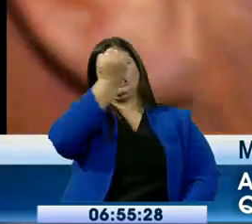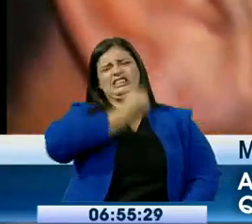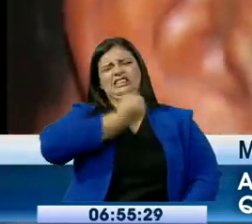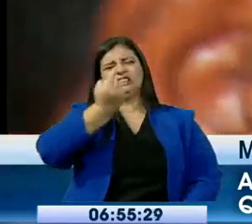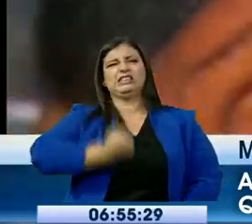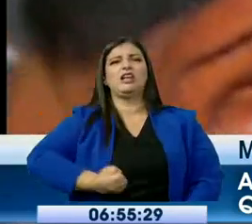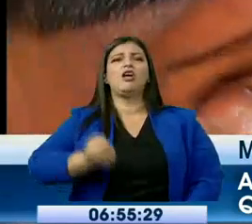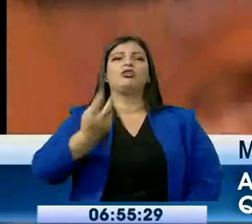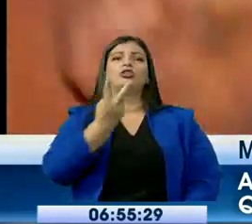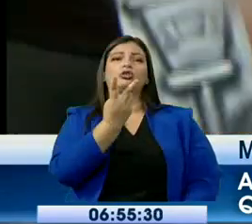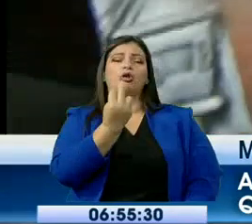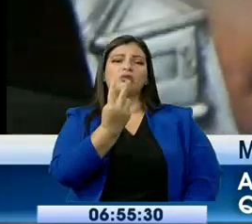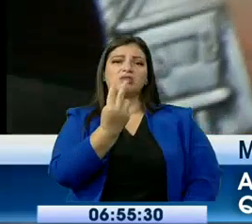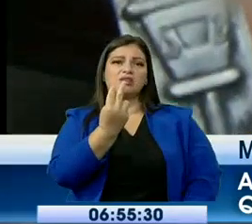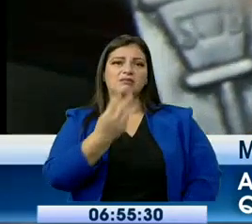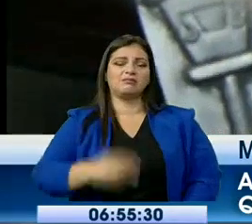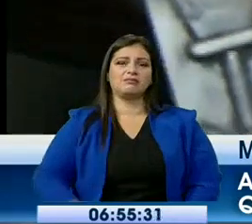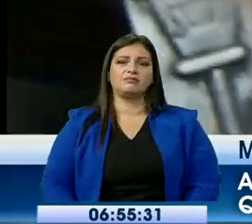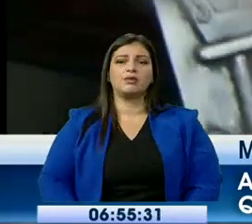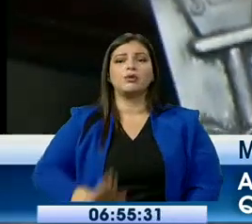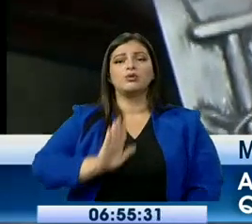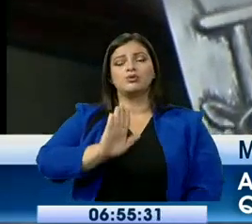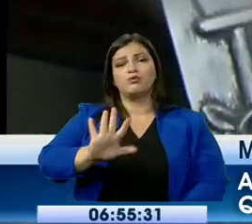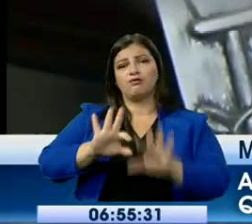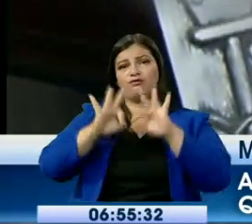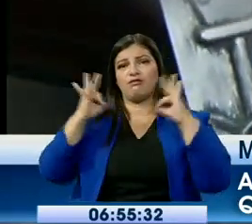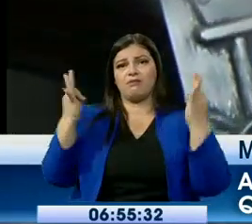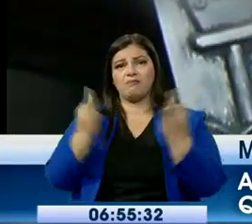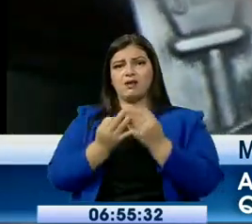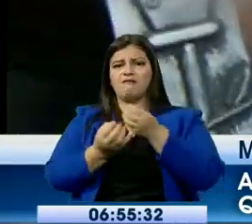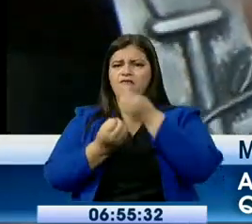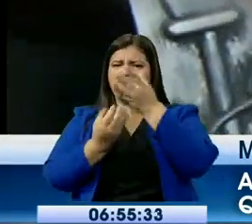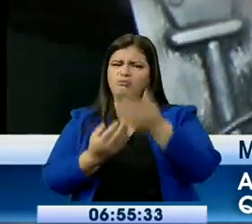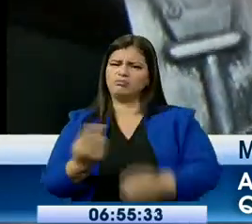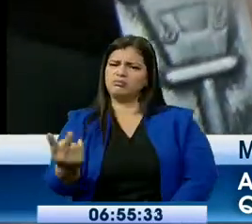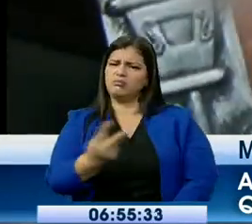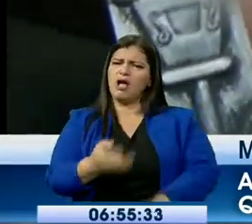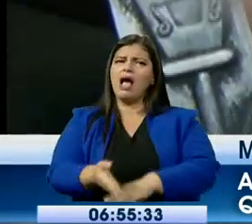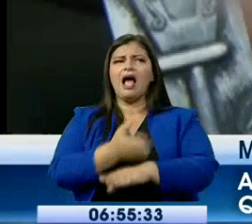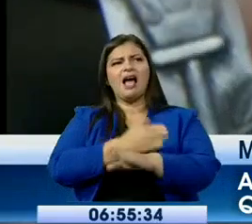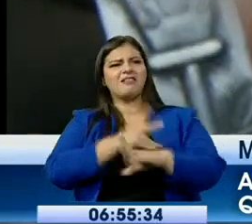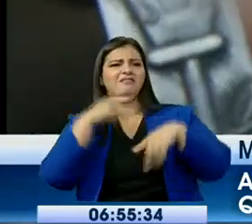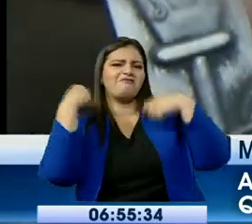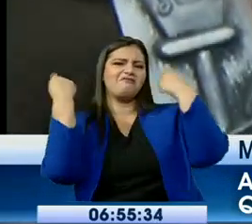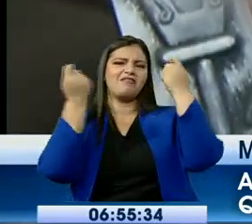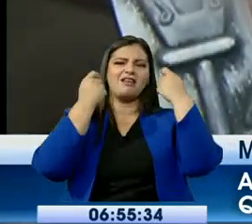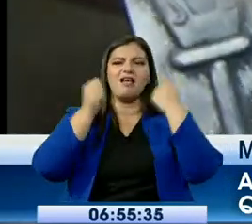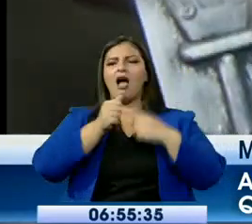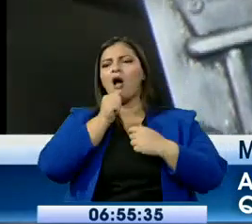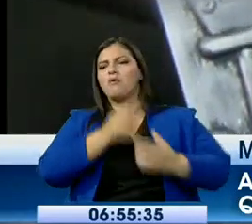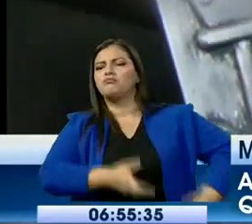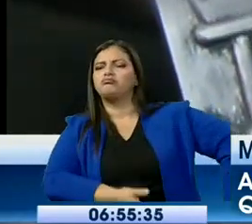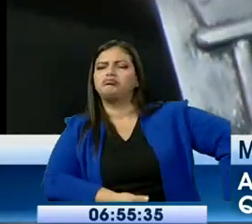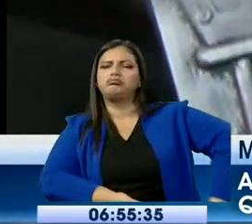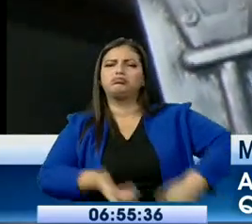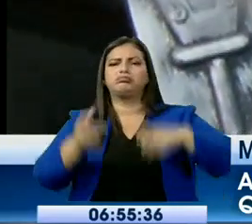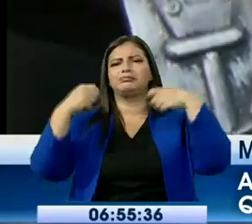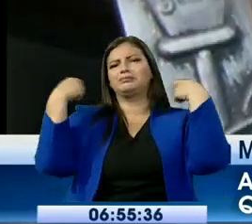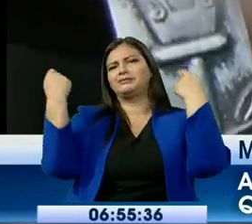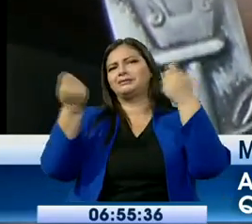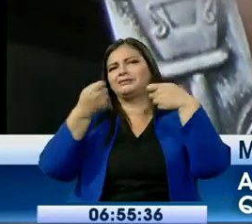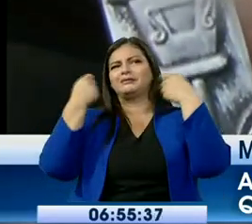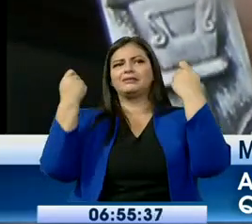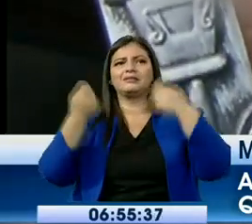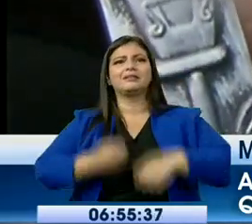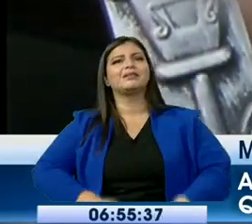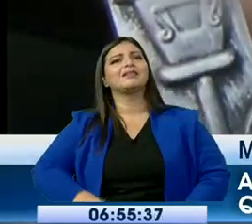familiares, minutos antes, la pareja estuvo celebrando carnaval y se aprestaba a recibir el Día del Amor